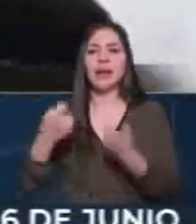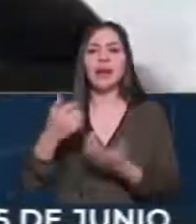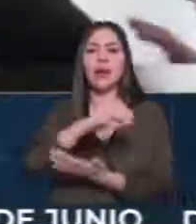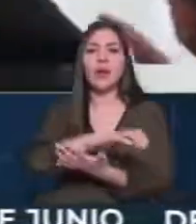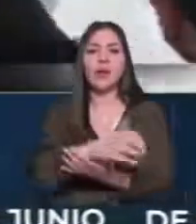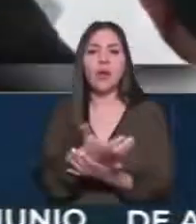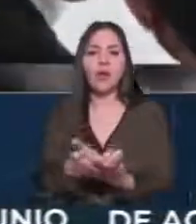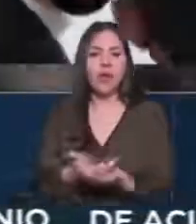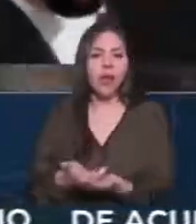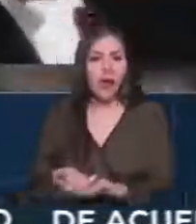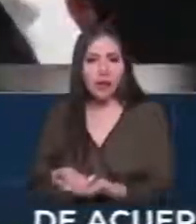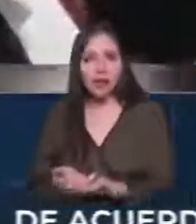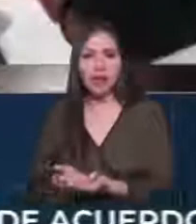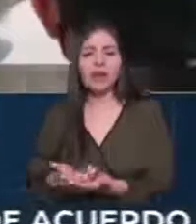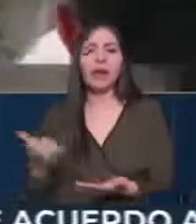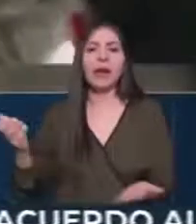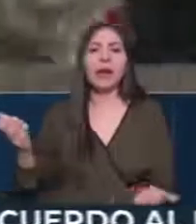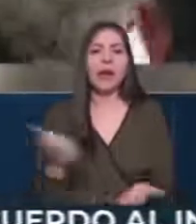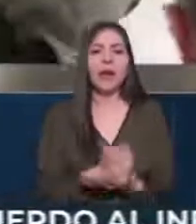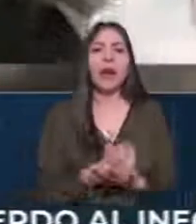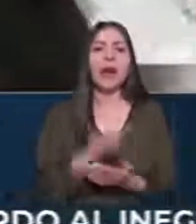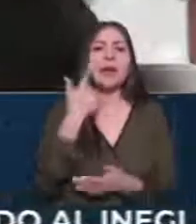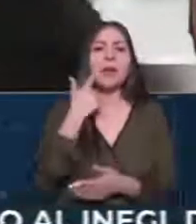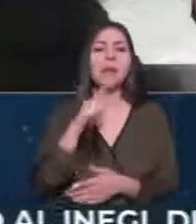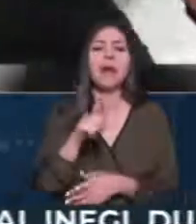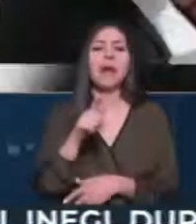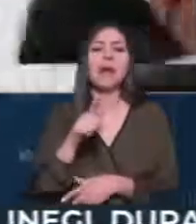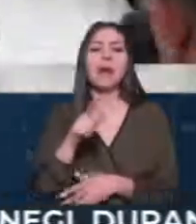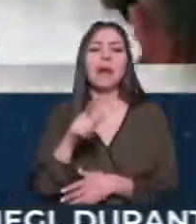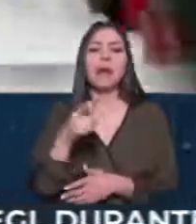les quite o se les condone los